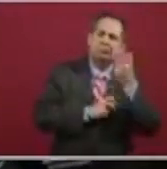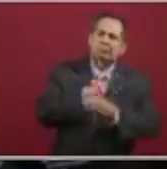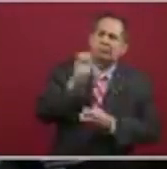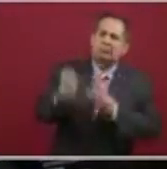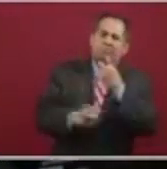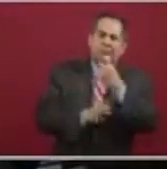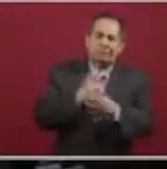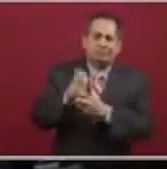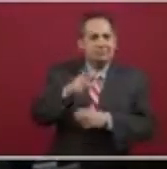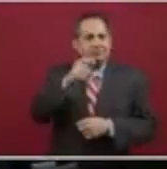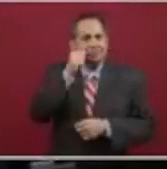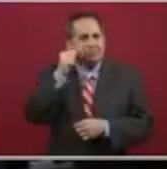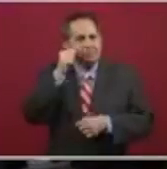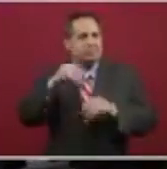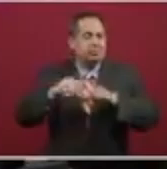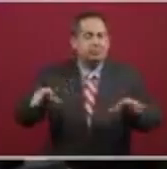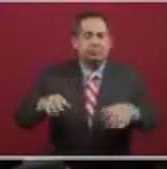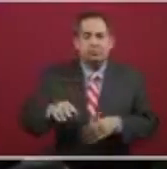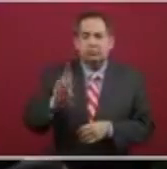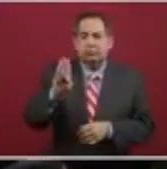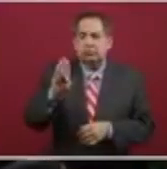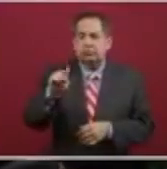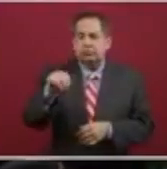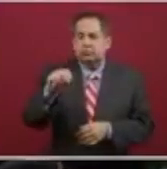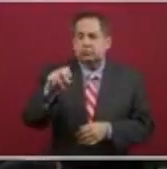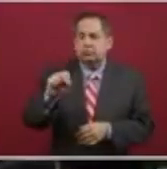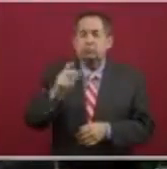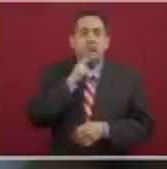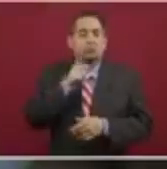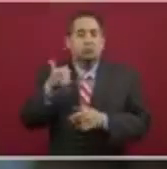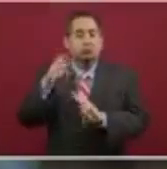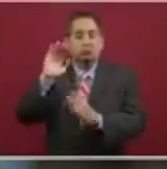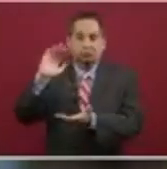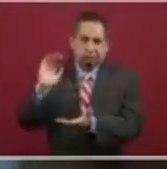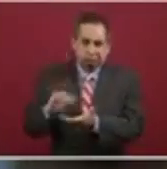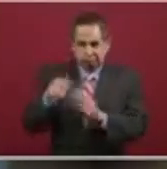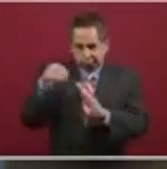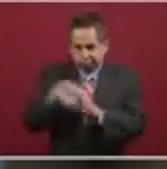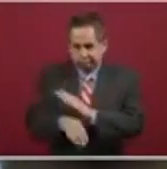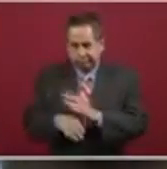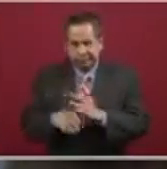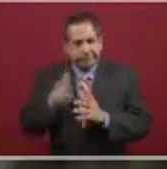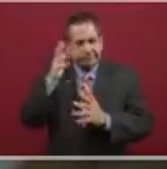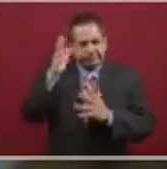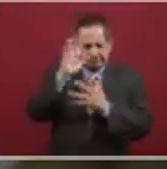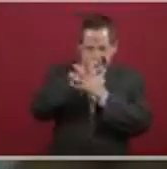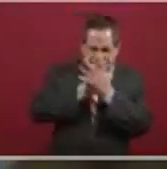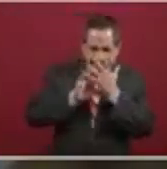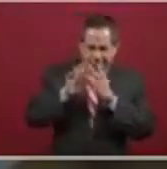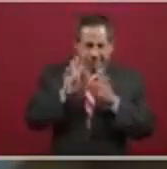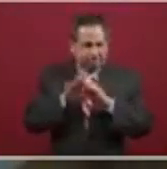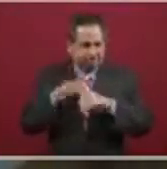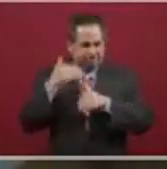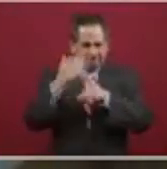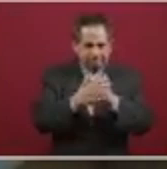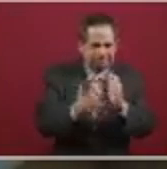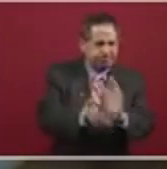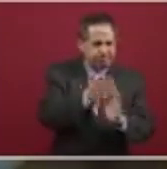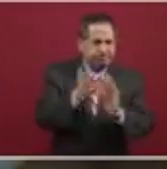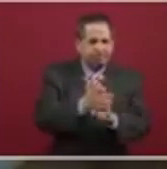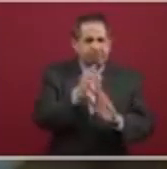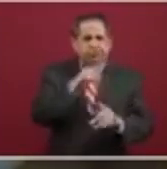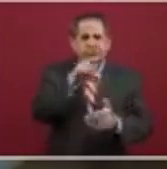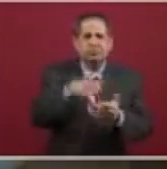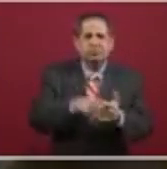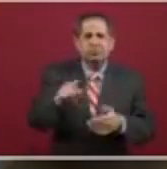ayer, esta caída en los bonos de Petróleos Mexicanos, este panorama incierto un poco por la construcción de la refinería en Dos